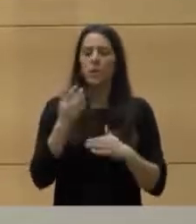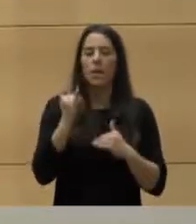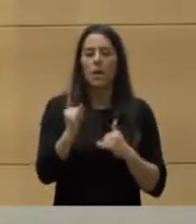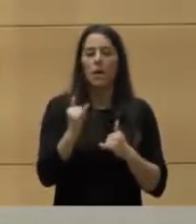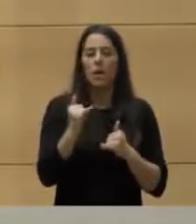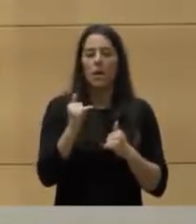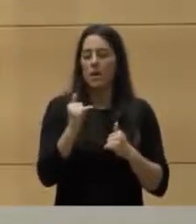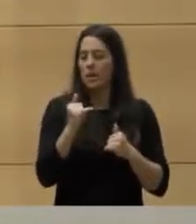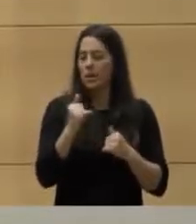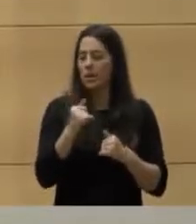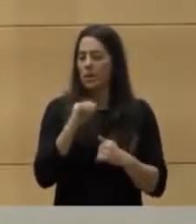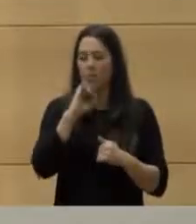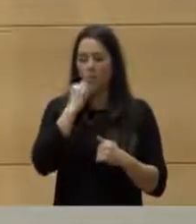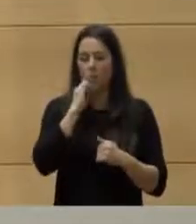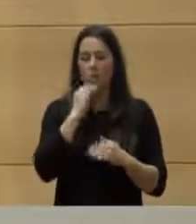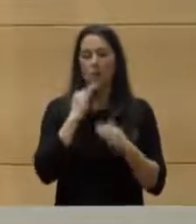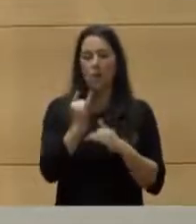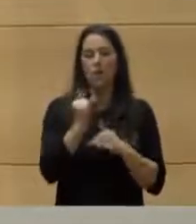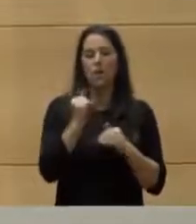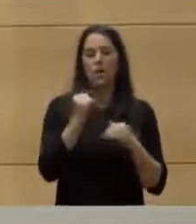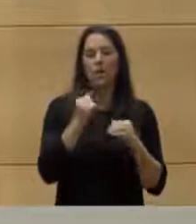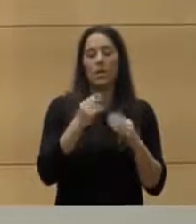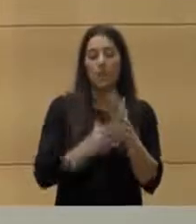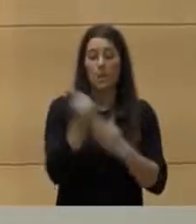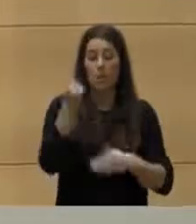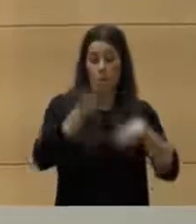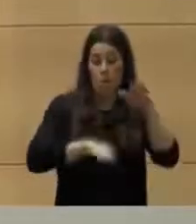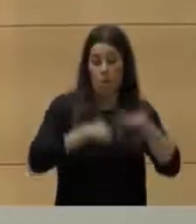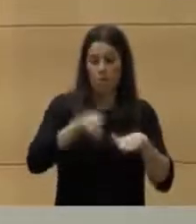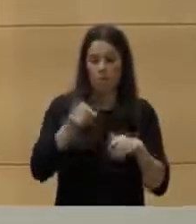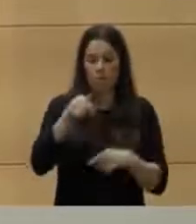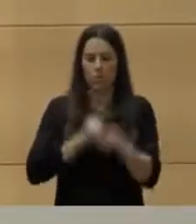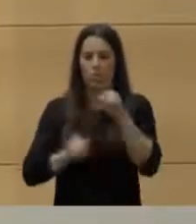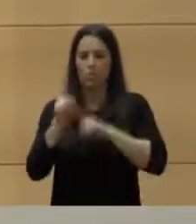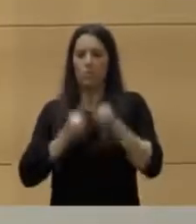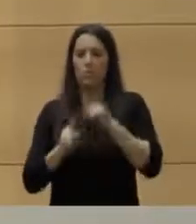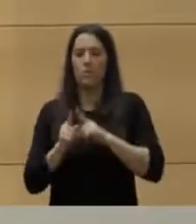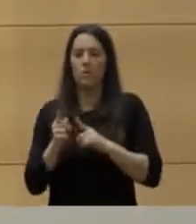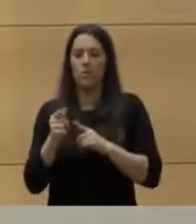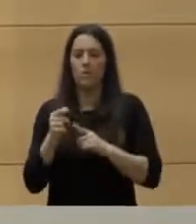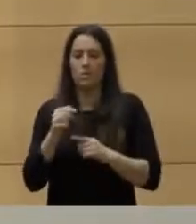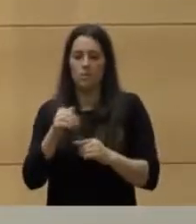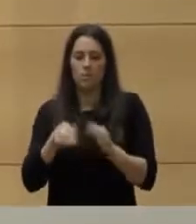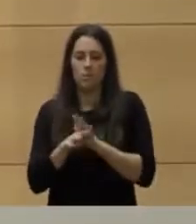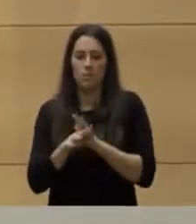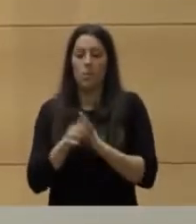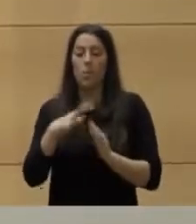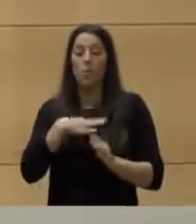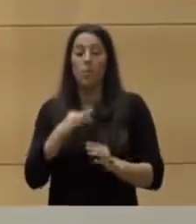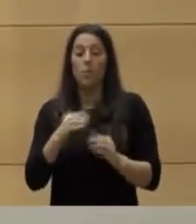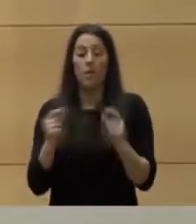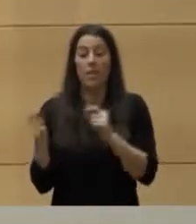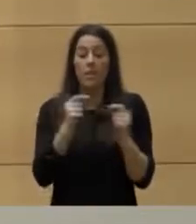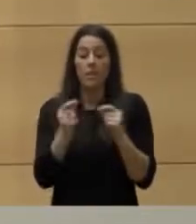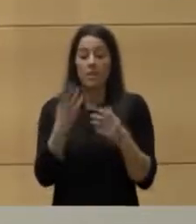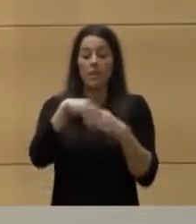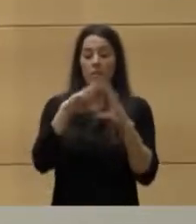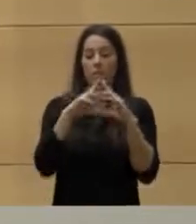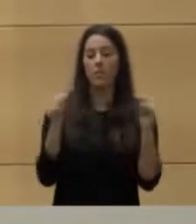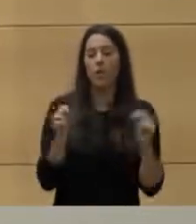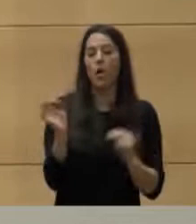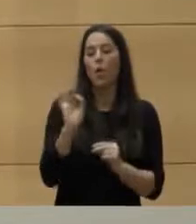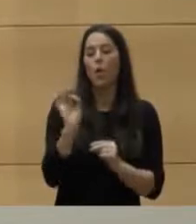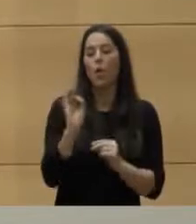asimétrico. Todos estos problemas están aquí. ¿Lo abordamos de un debate universitario o lo abordamos desde